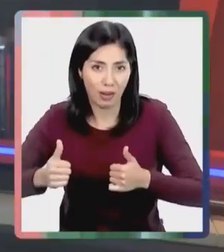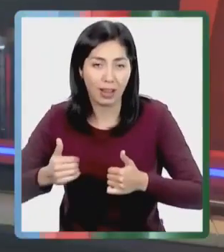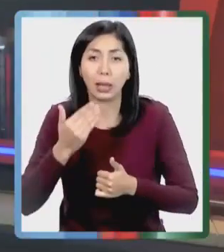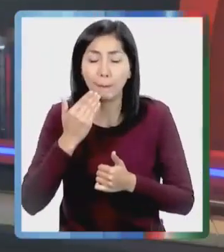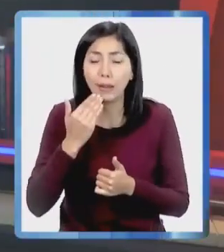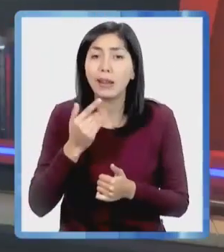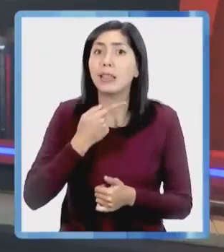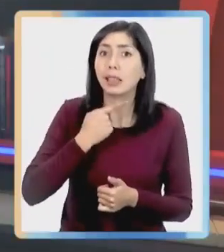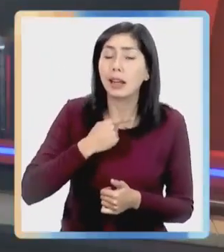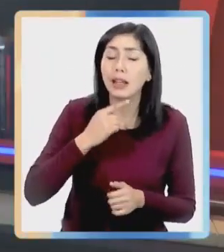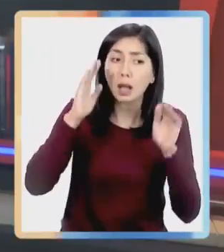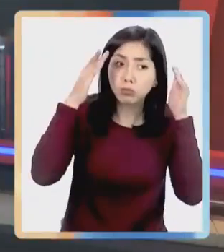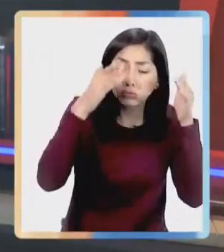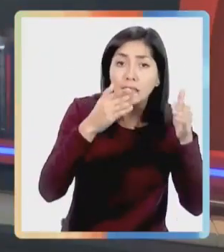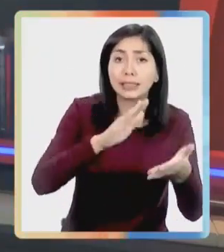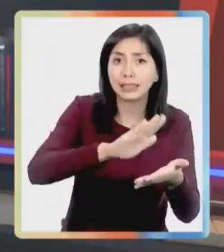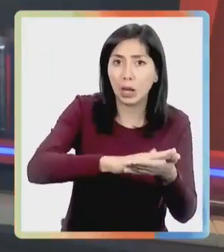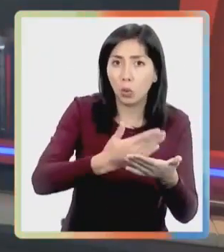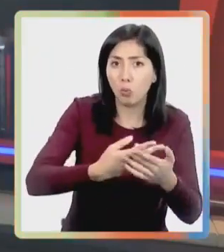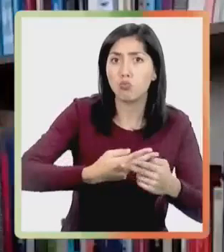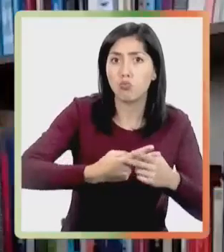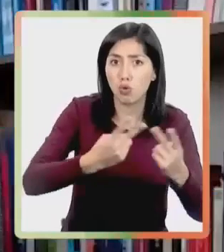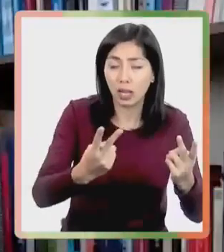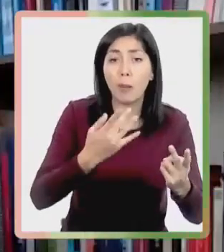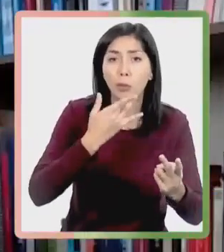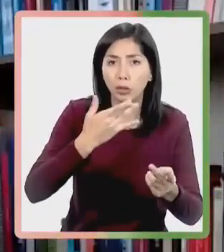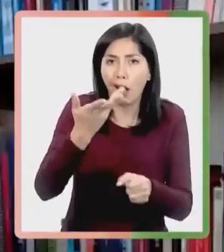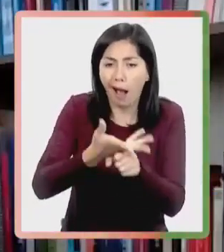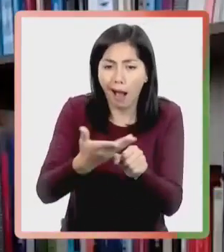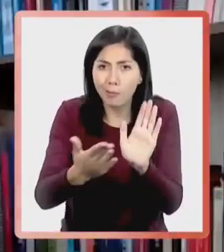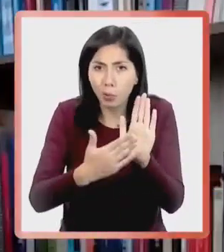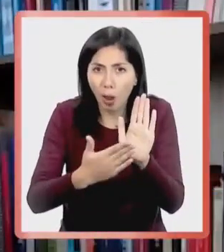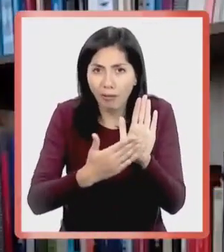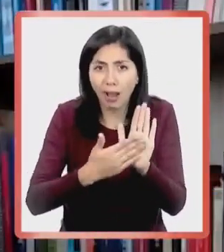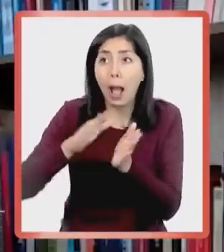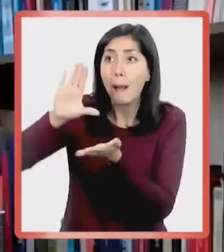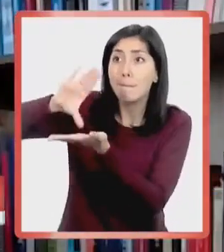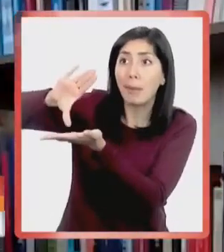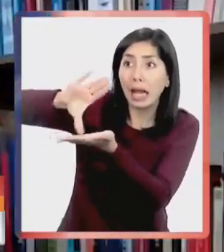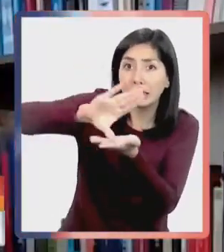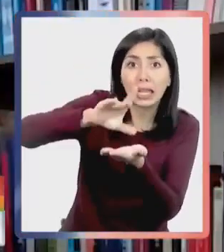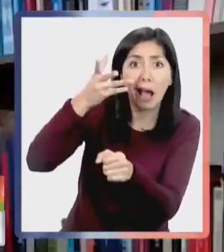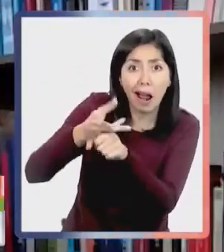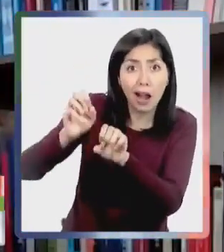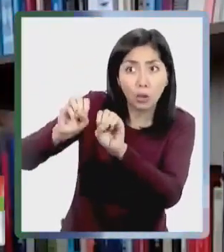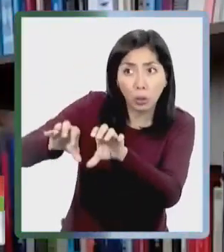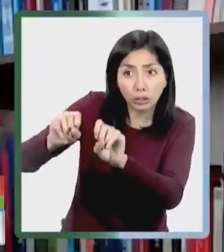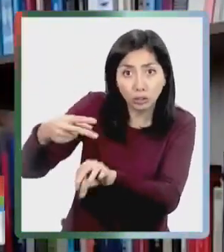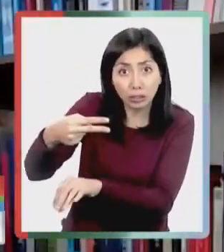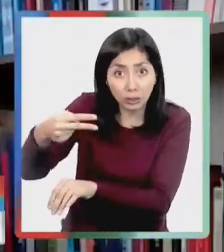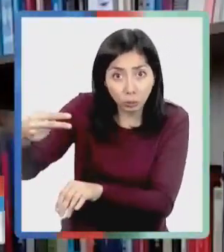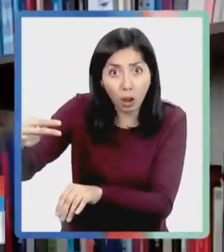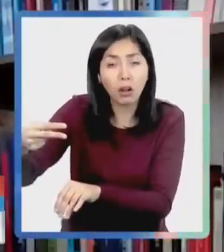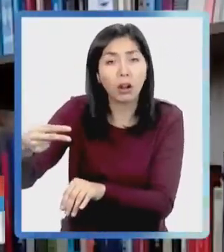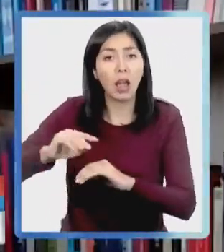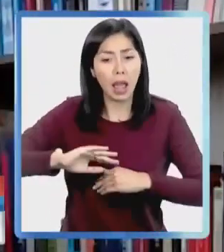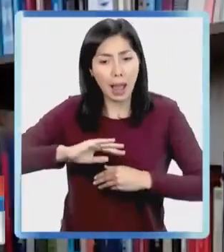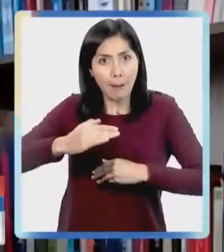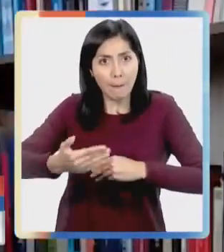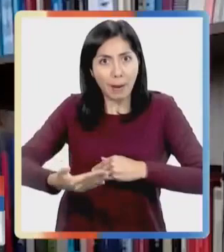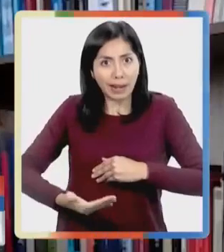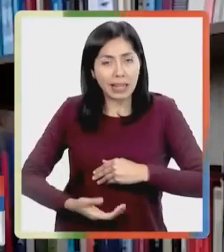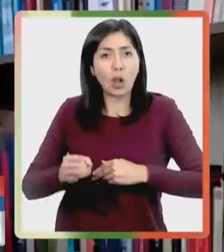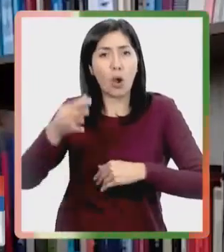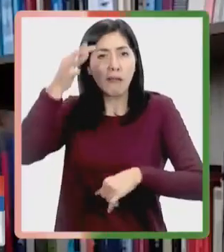un interés por la salud pública, porque está absolutamente probado que las naciones que tienen mejor educación sexual disminuye la ocurrencia de embarazos no deseados y de